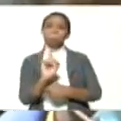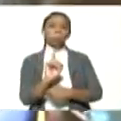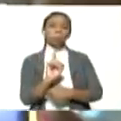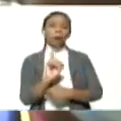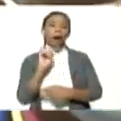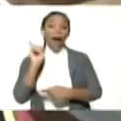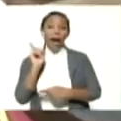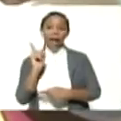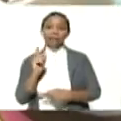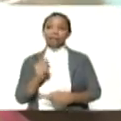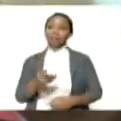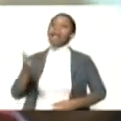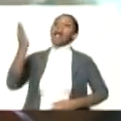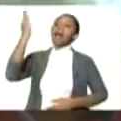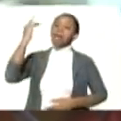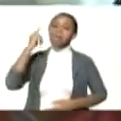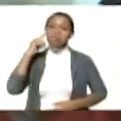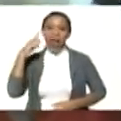¡Epa, negro!